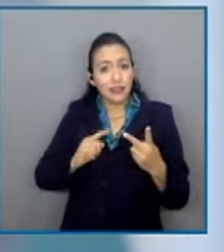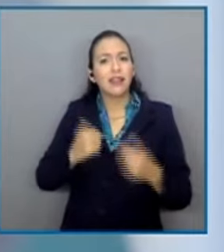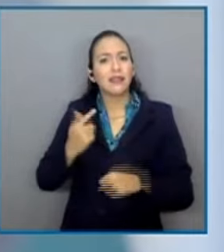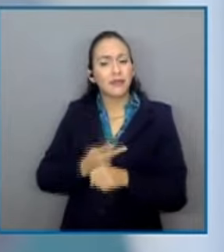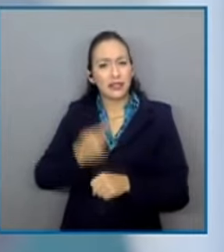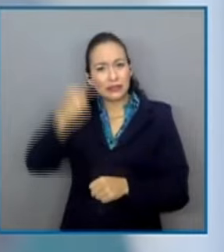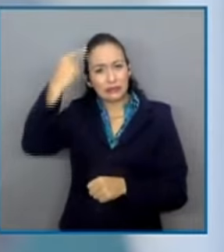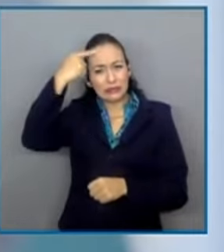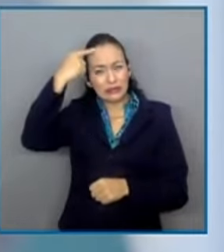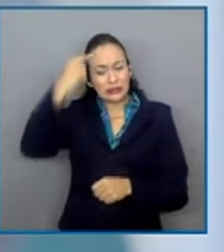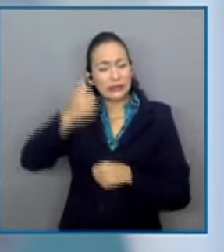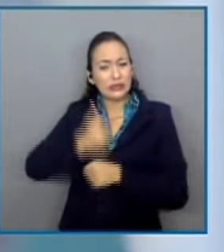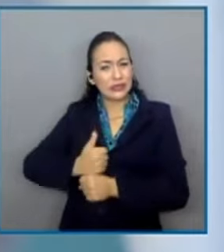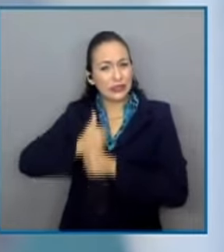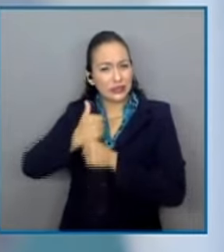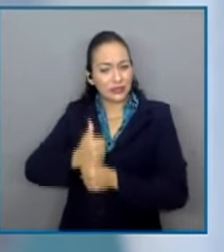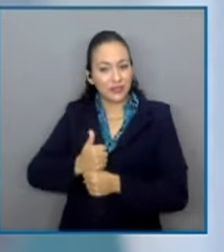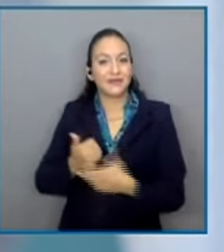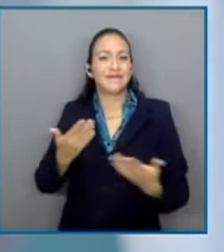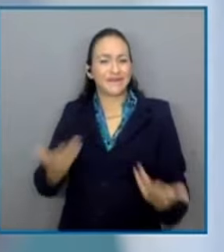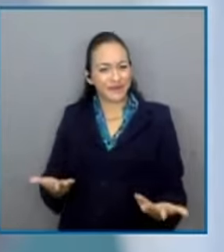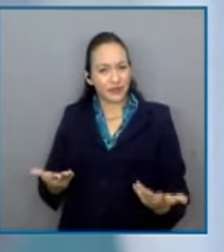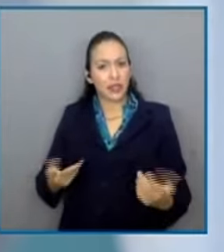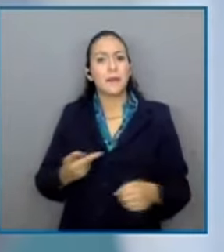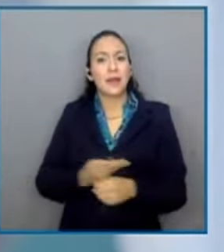pierde este libre desarrollo de la persona.